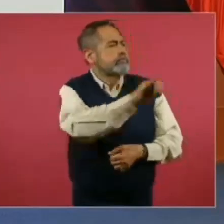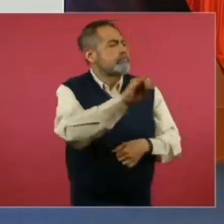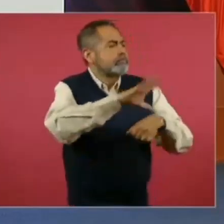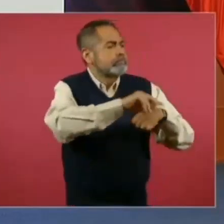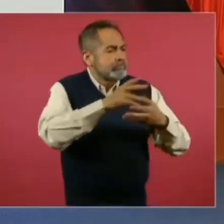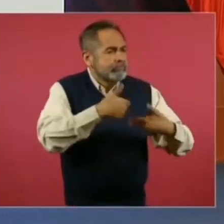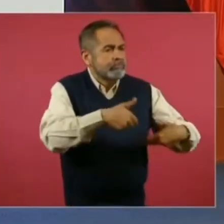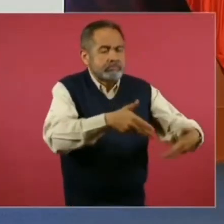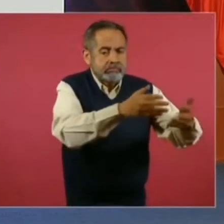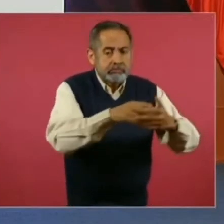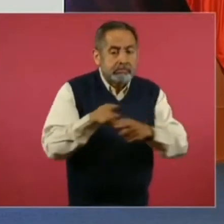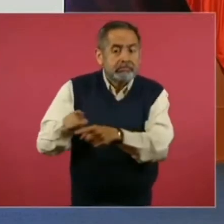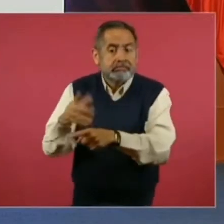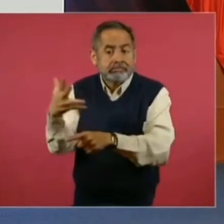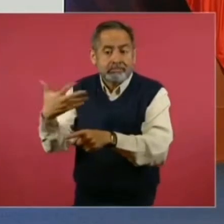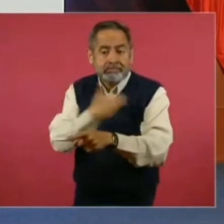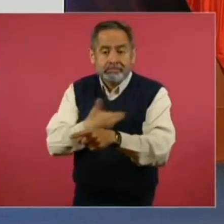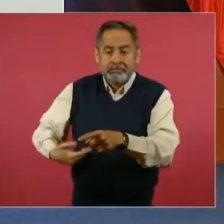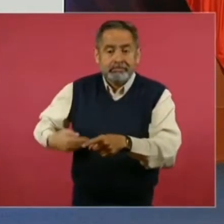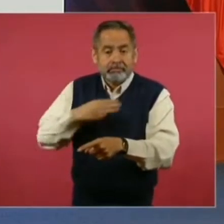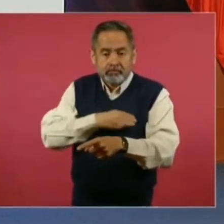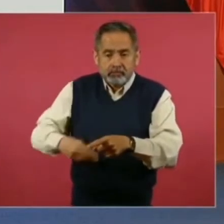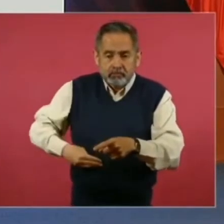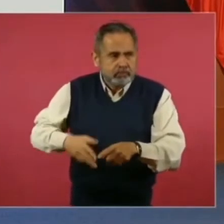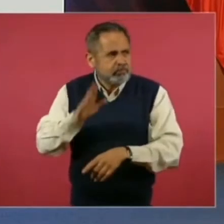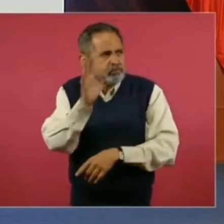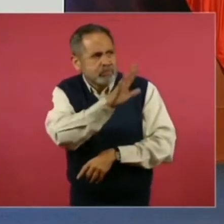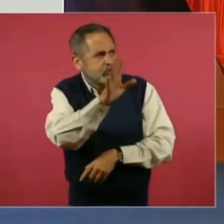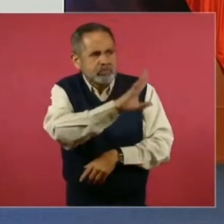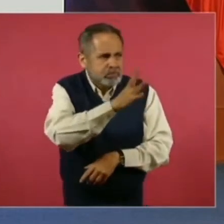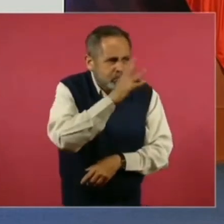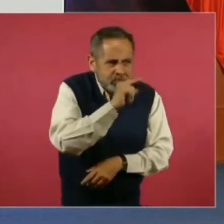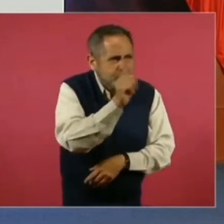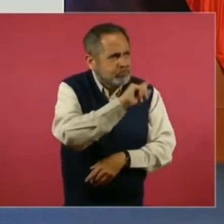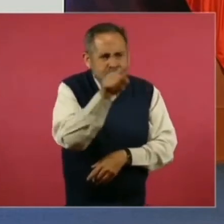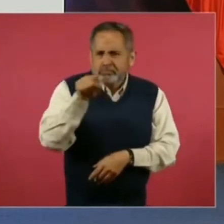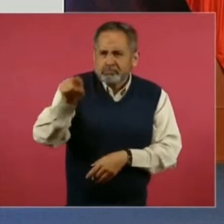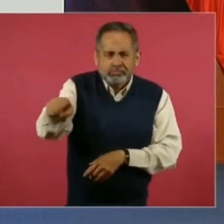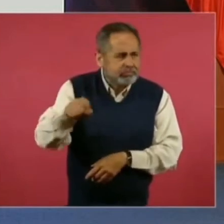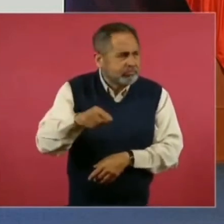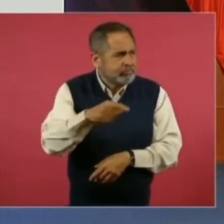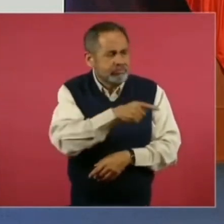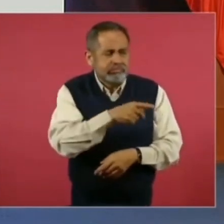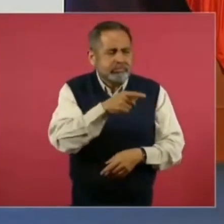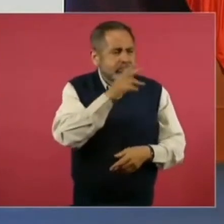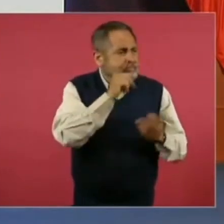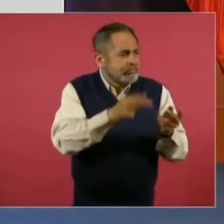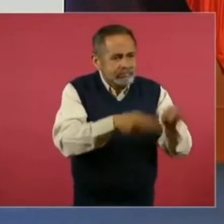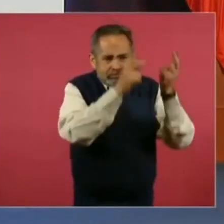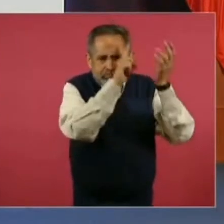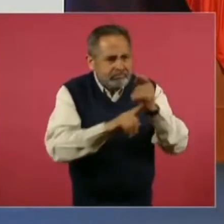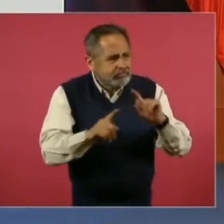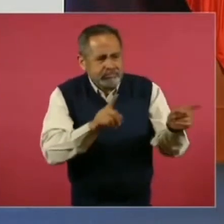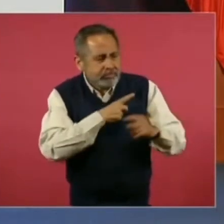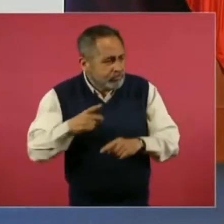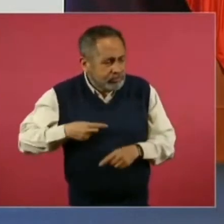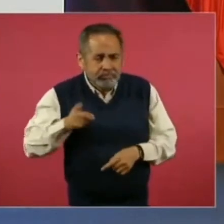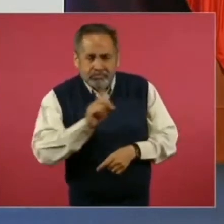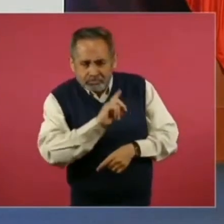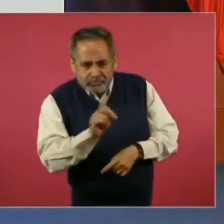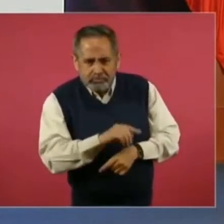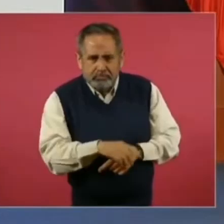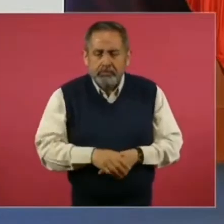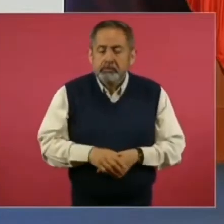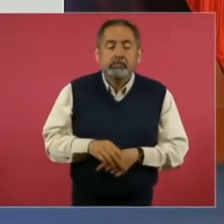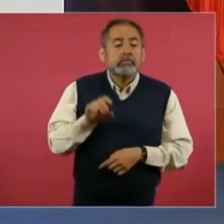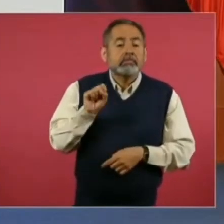presentada por 5 presidentes municipales alegando que carecían de interés jurídico en el tema.